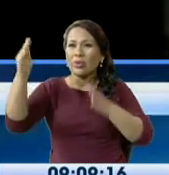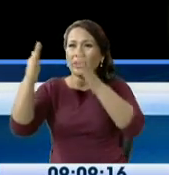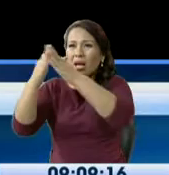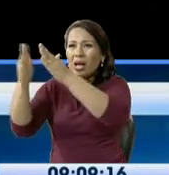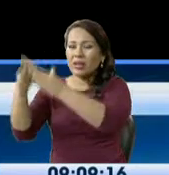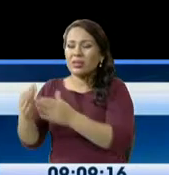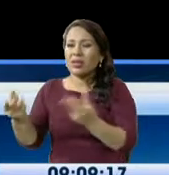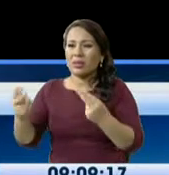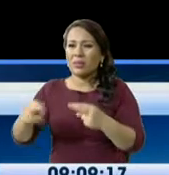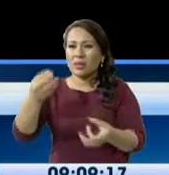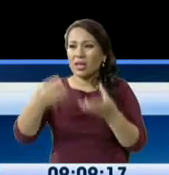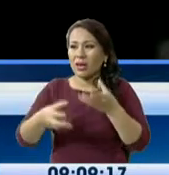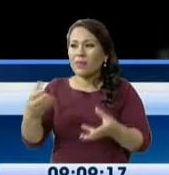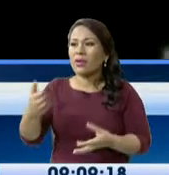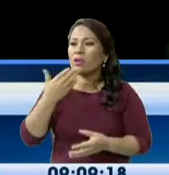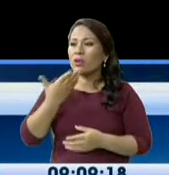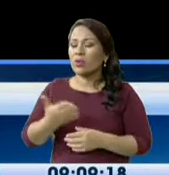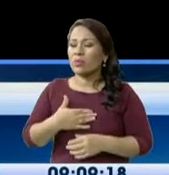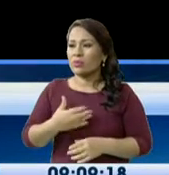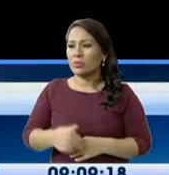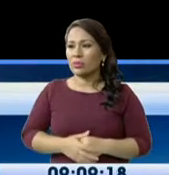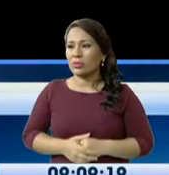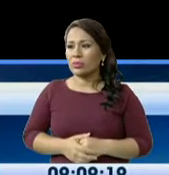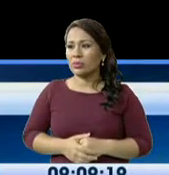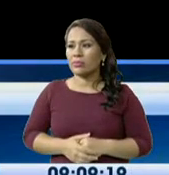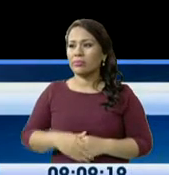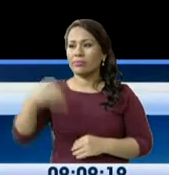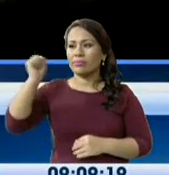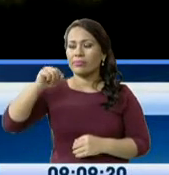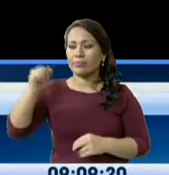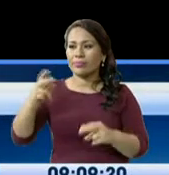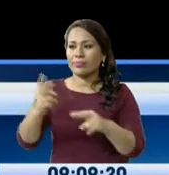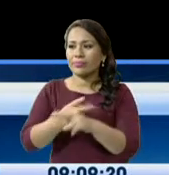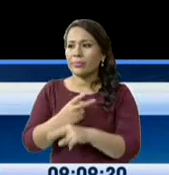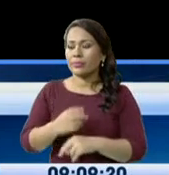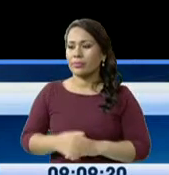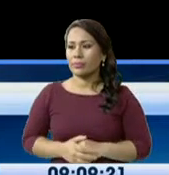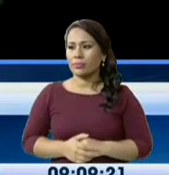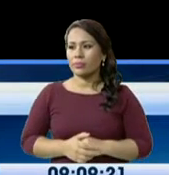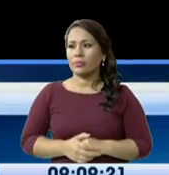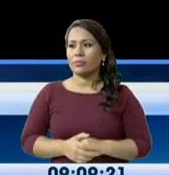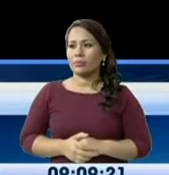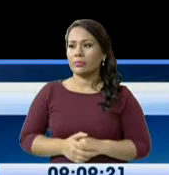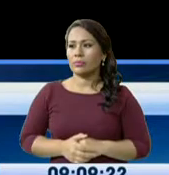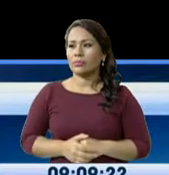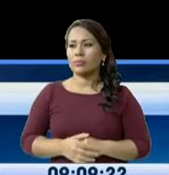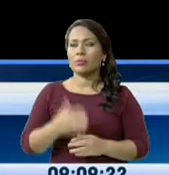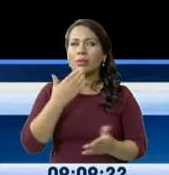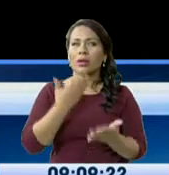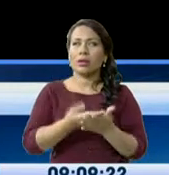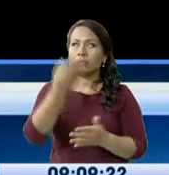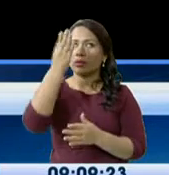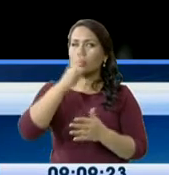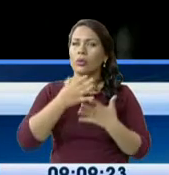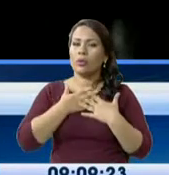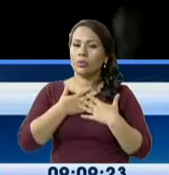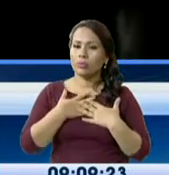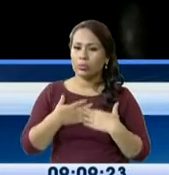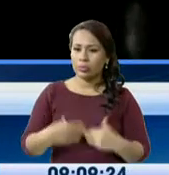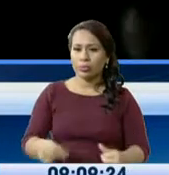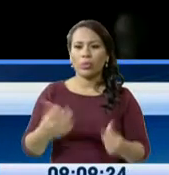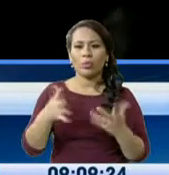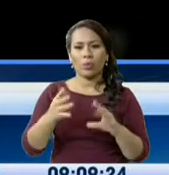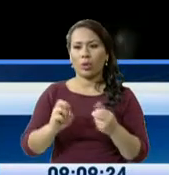haber contaminado aquí al frente. La desgracia pudo haber sido mayor. Claro, la desgracia, pero gracias a Dios no fue tan mayor que